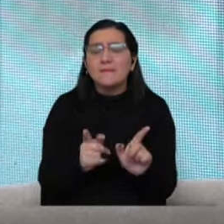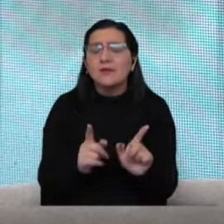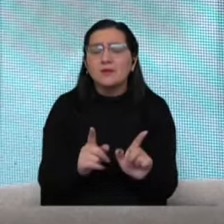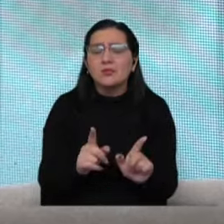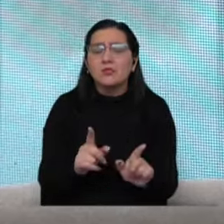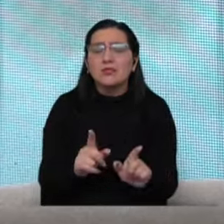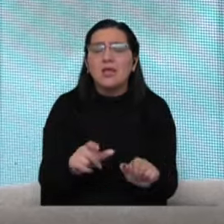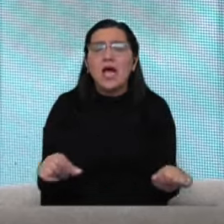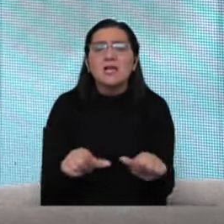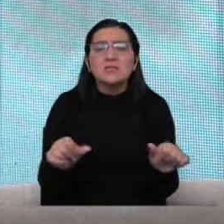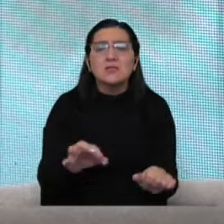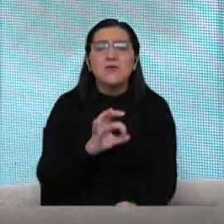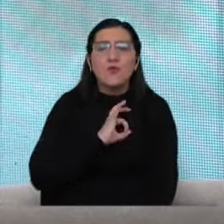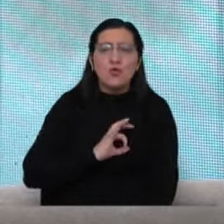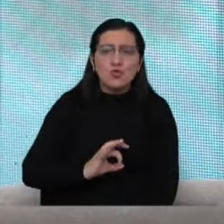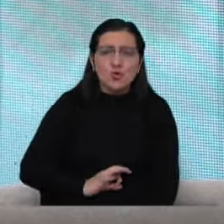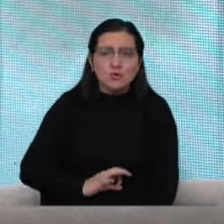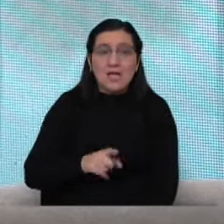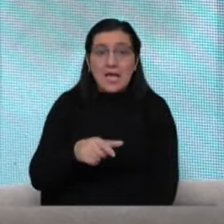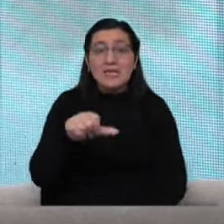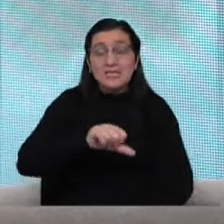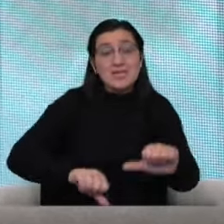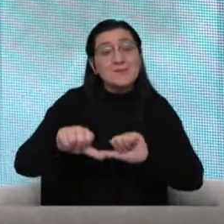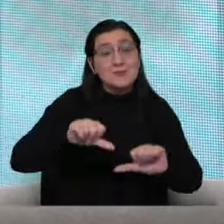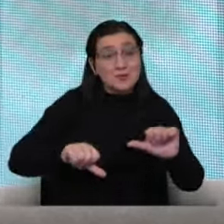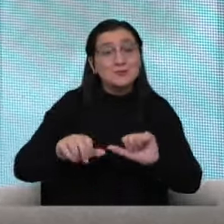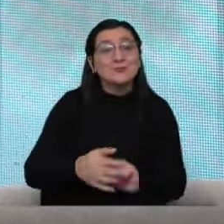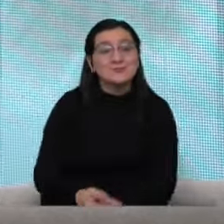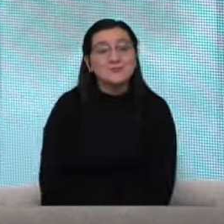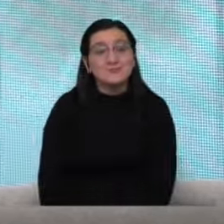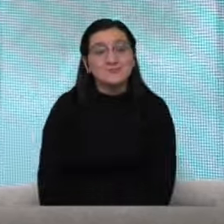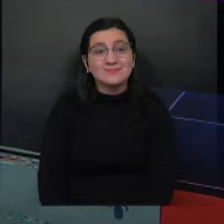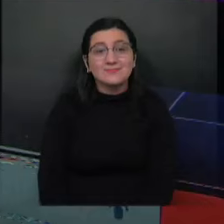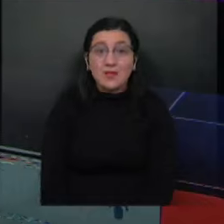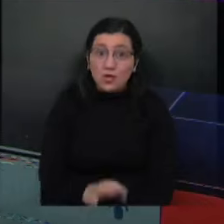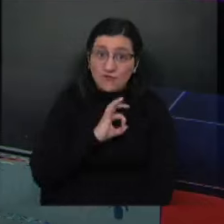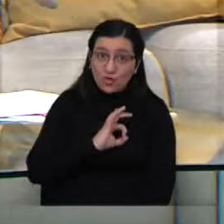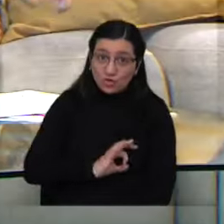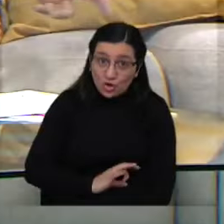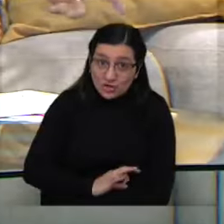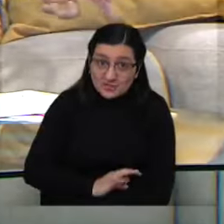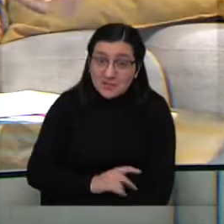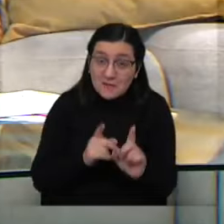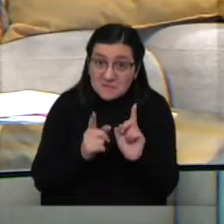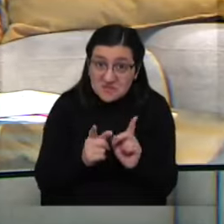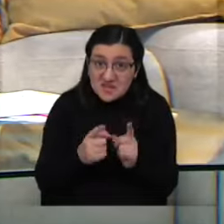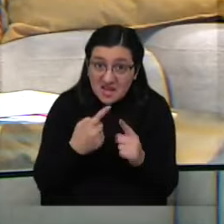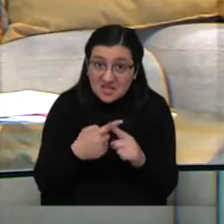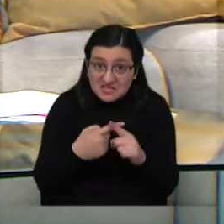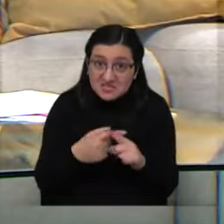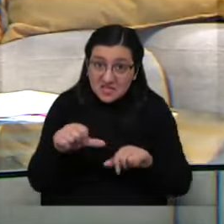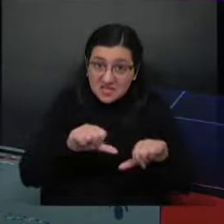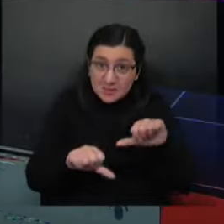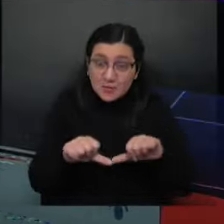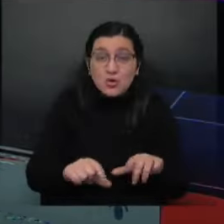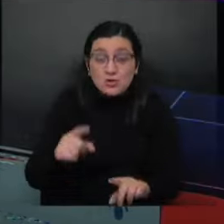hacen botones faroles de auto hay químicos donde hacen botones Mira vos Ana de